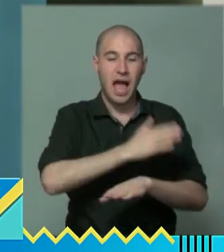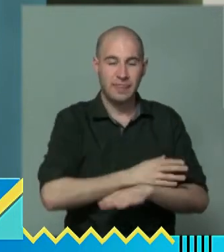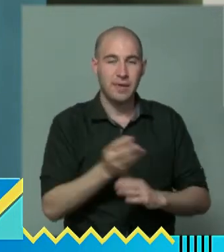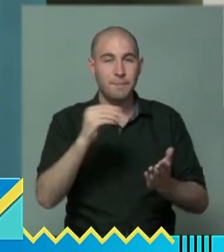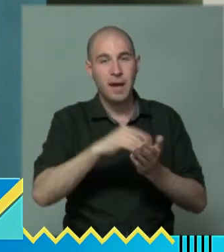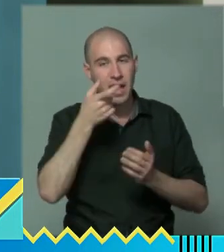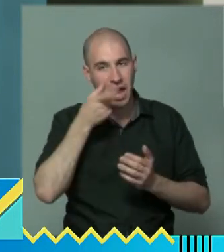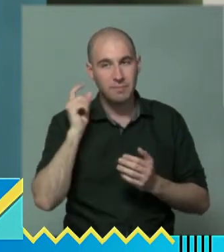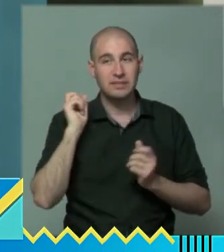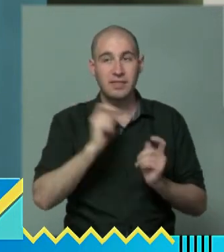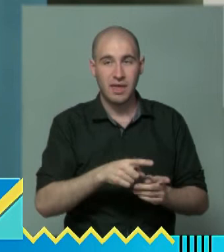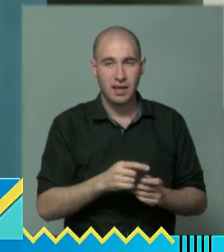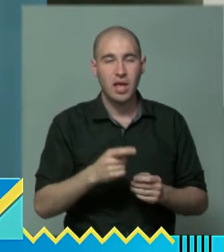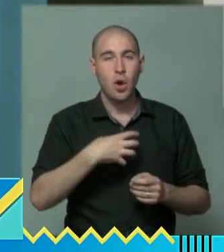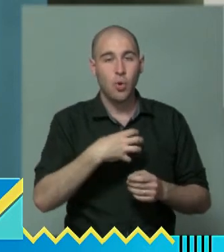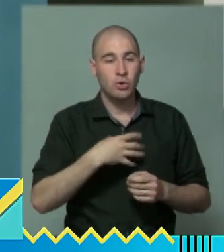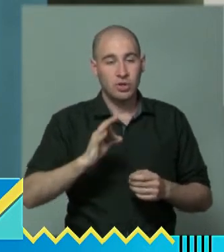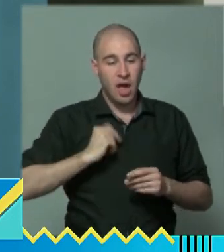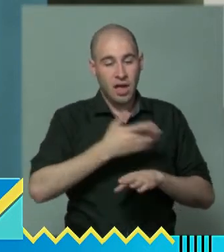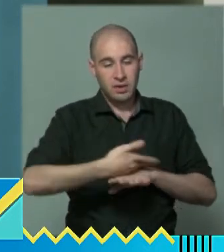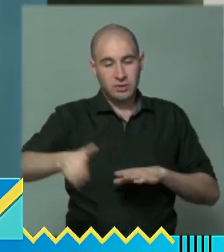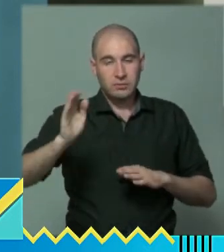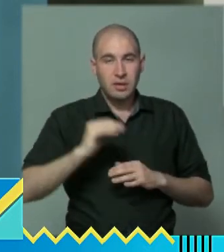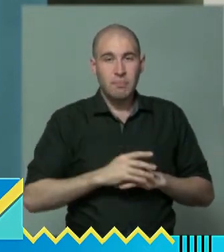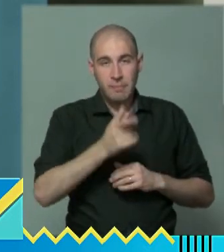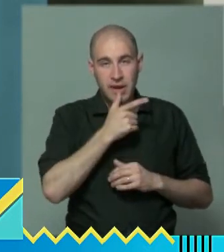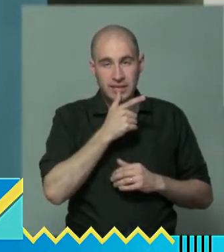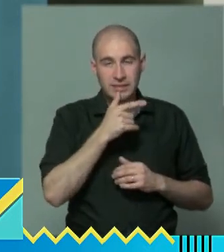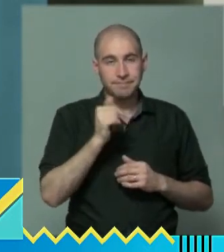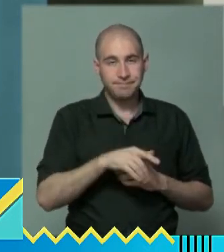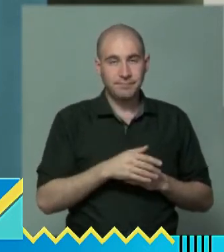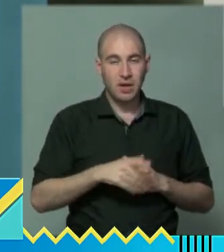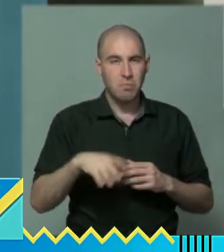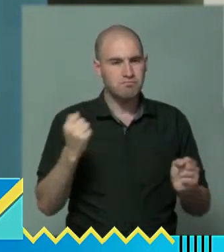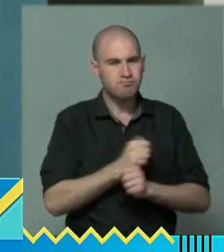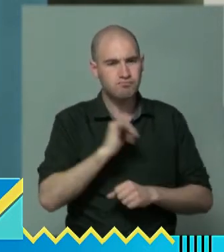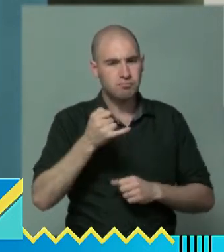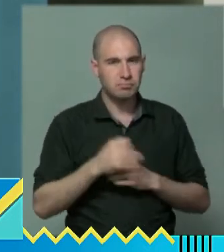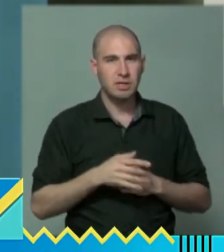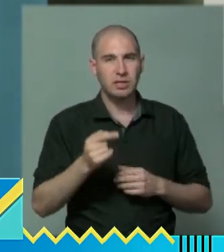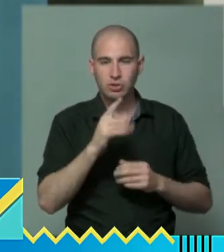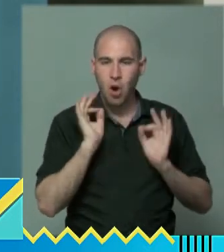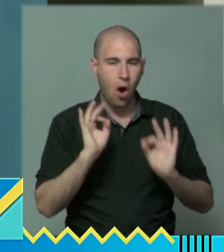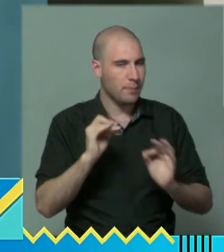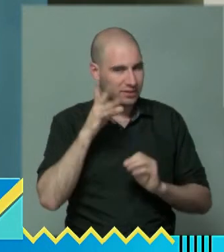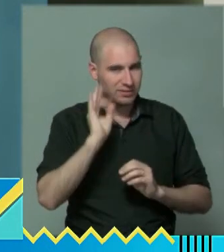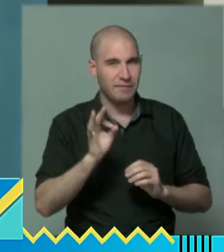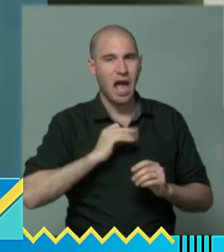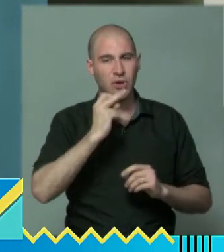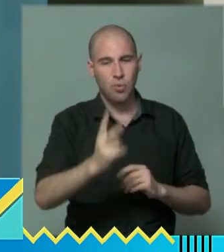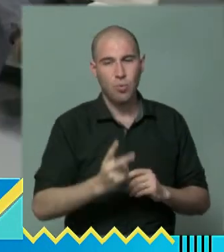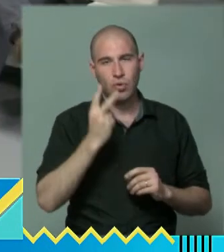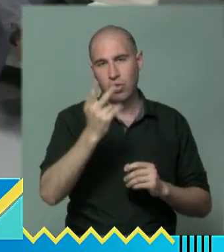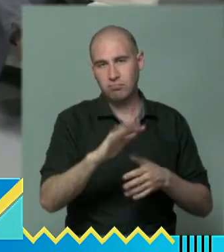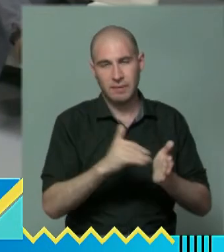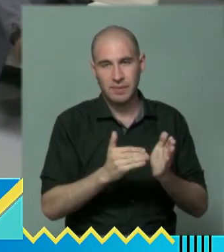la experiencia que le puede llegar a dar el curso del año, consideramos que a lo mejor estemos aptos, si se quiere, al 100% en un año, 2 años.